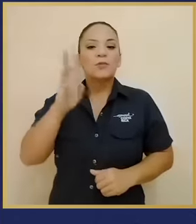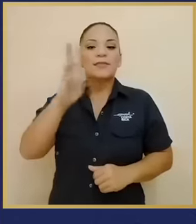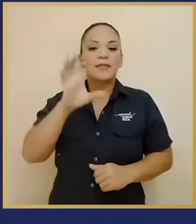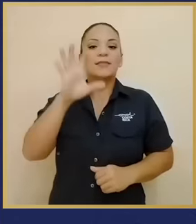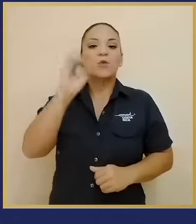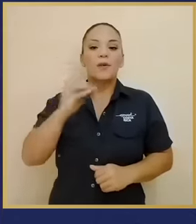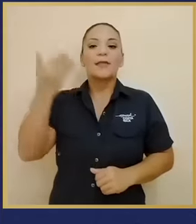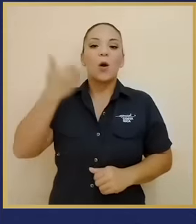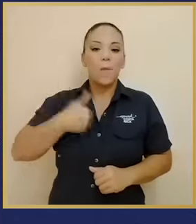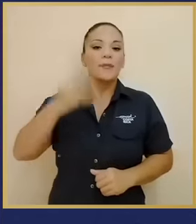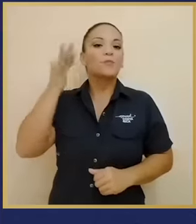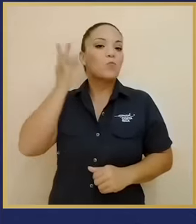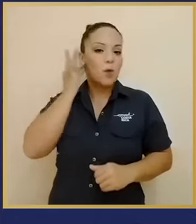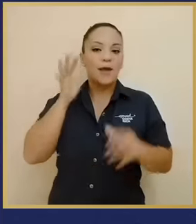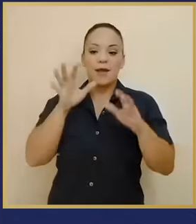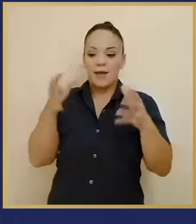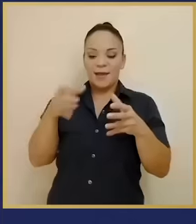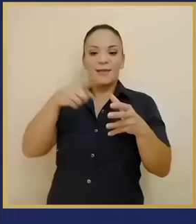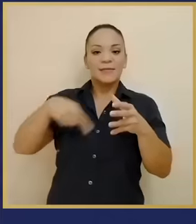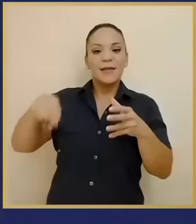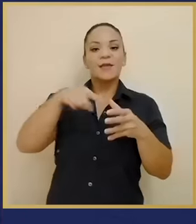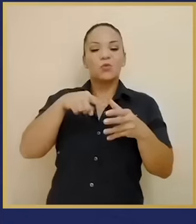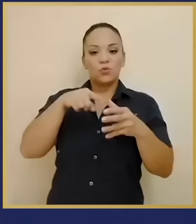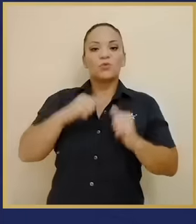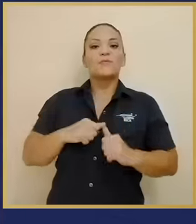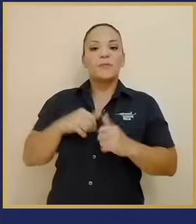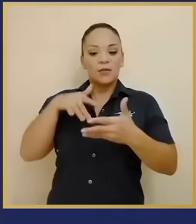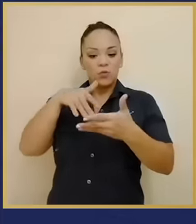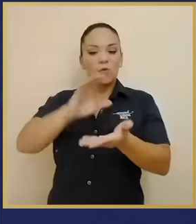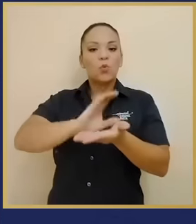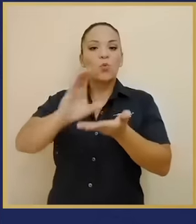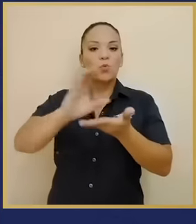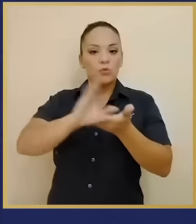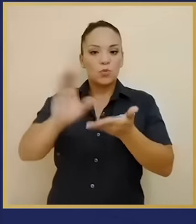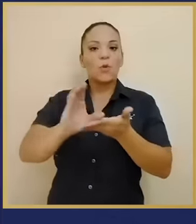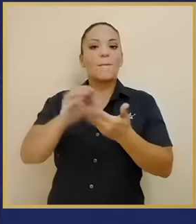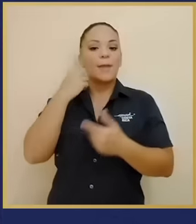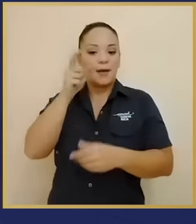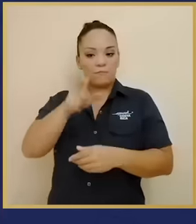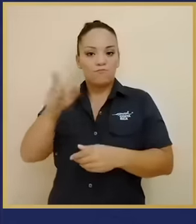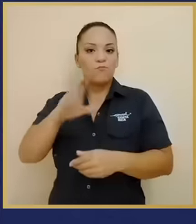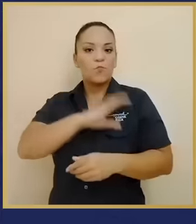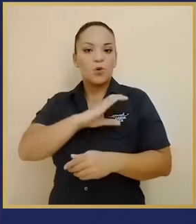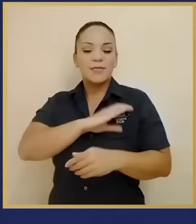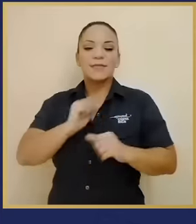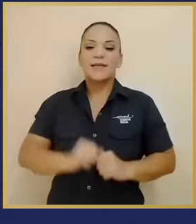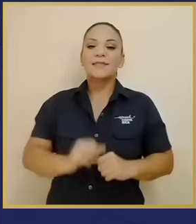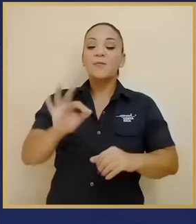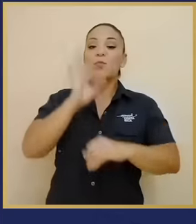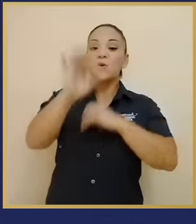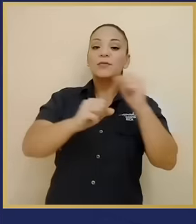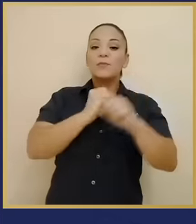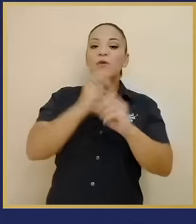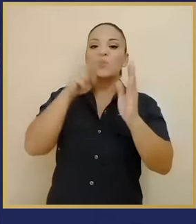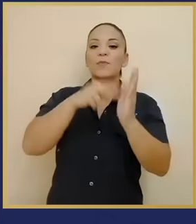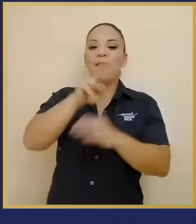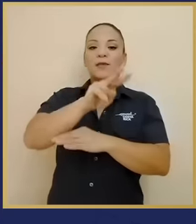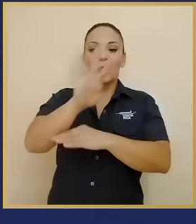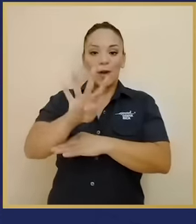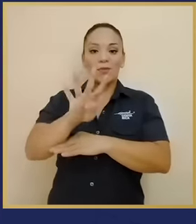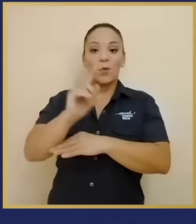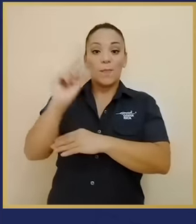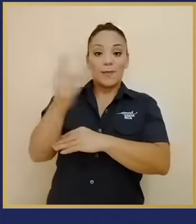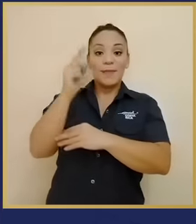acá 650 hombres y mujeres en el desarrollo de su curso de gestión policial, que a partir del